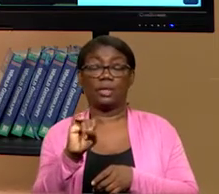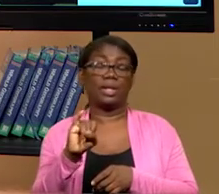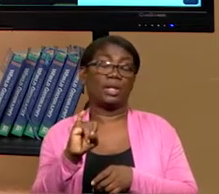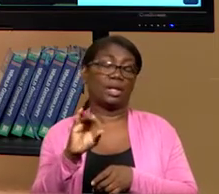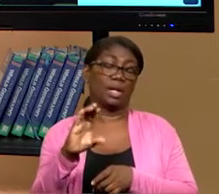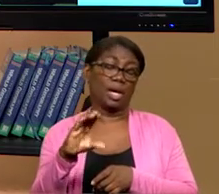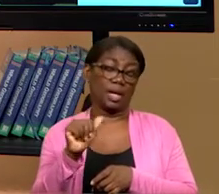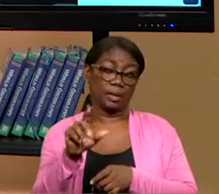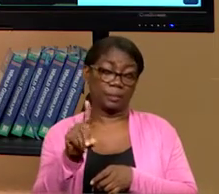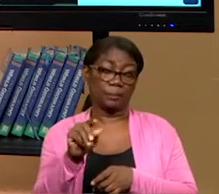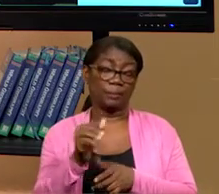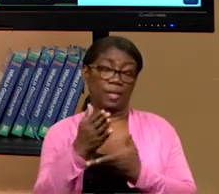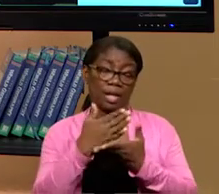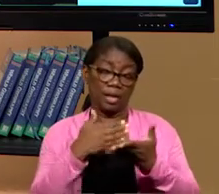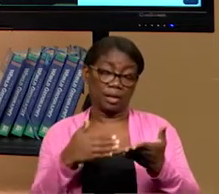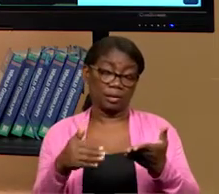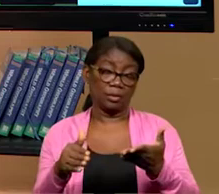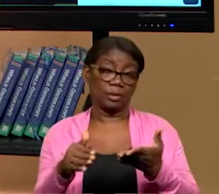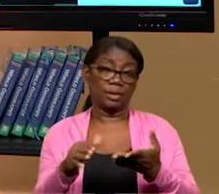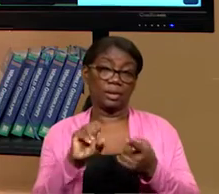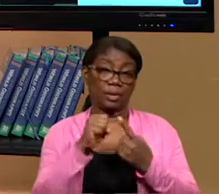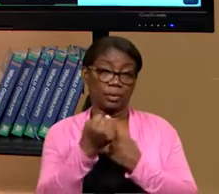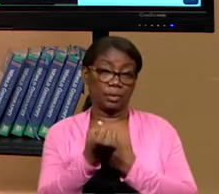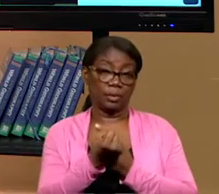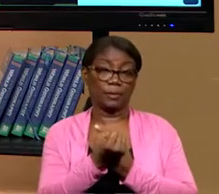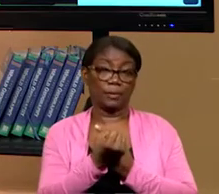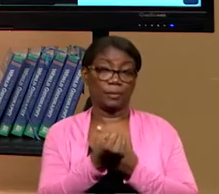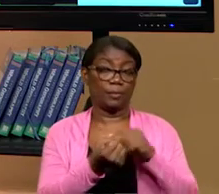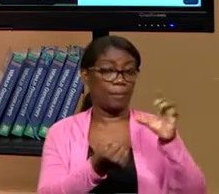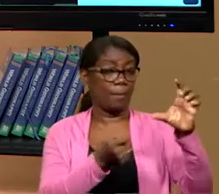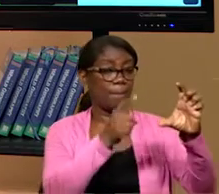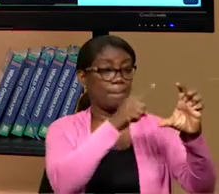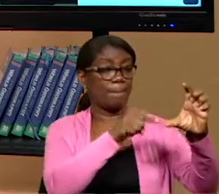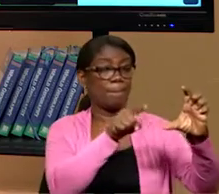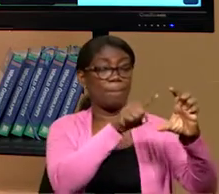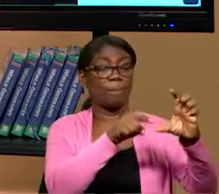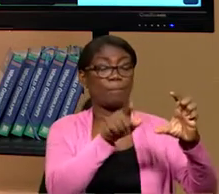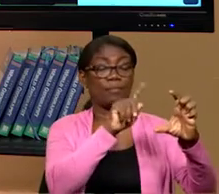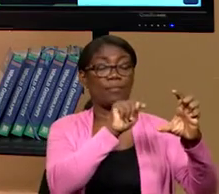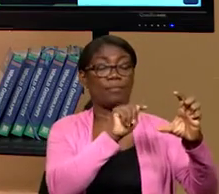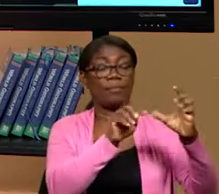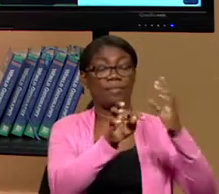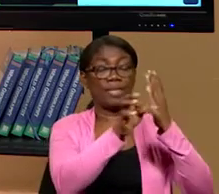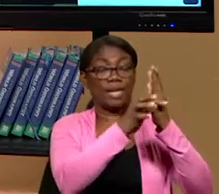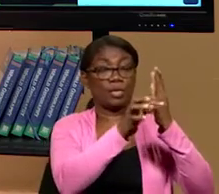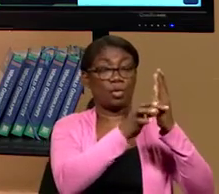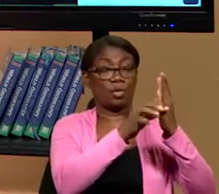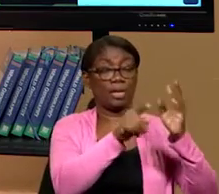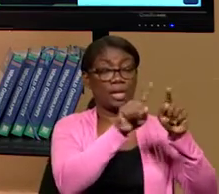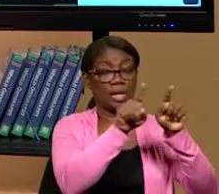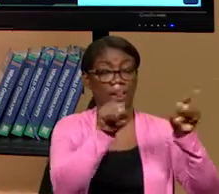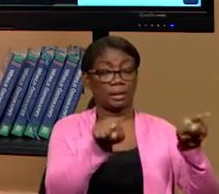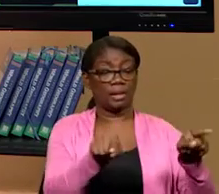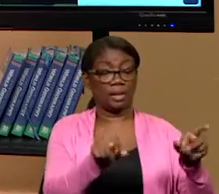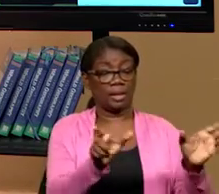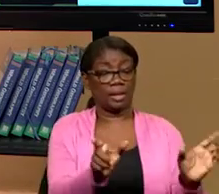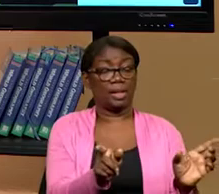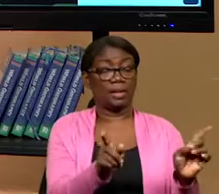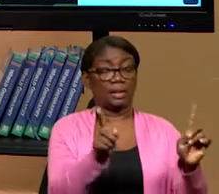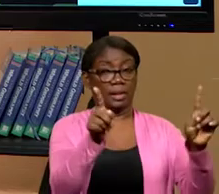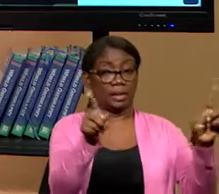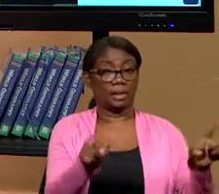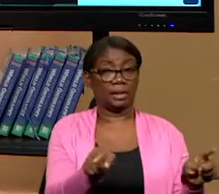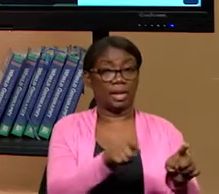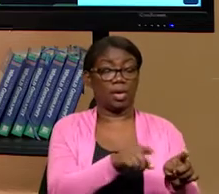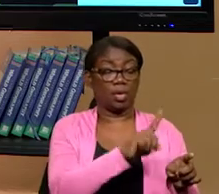En algunos casos, en estos tipos de tecnología o en esa tarjeta principal, un solo